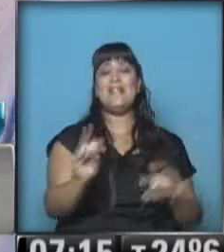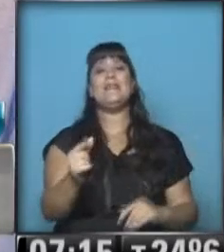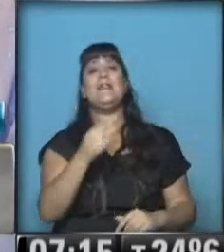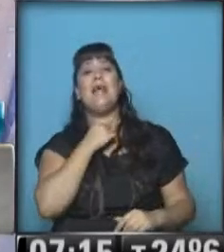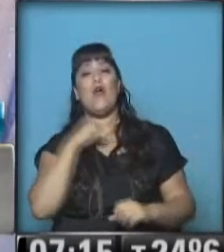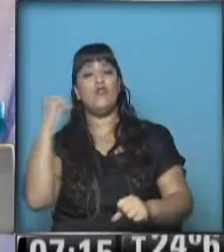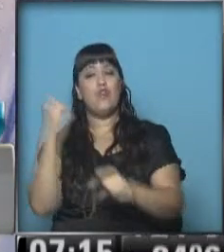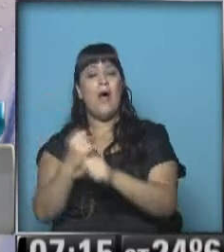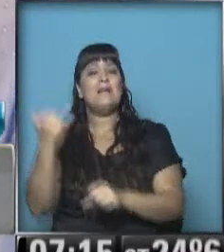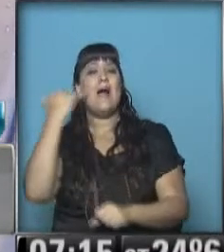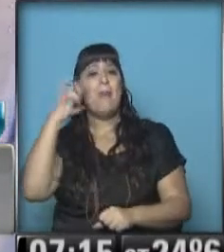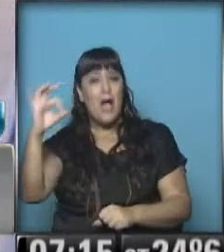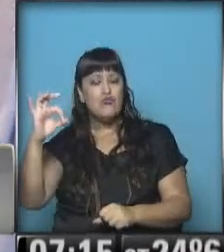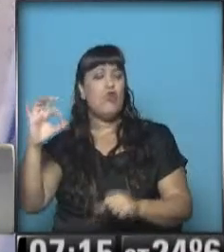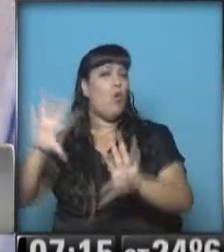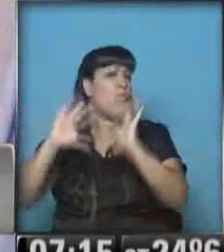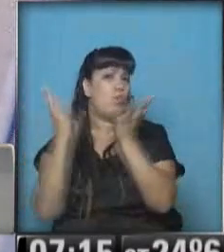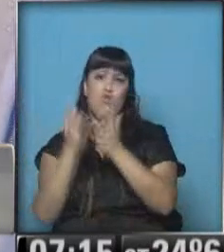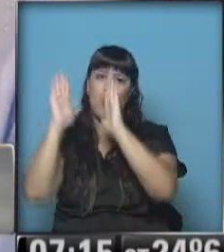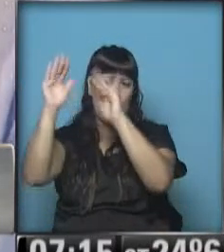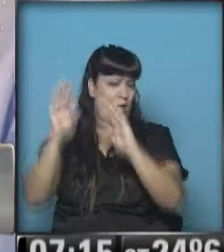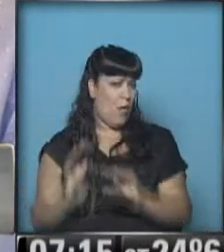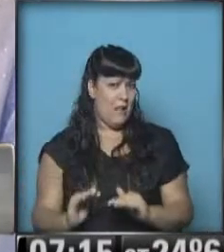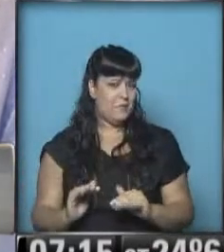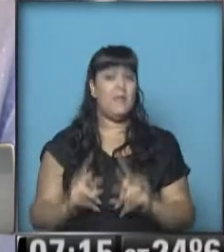es en el mundo. Y también,